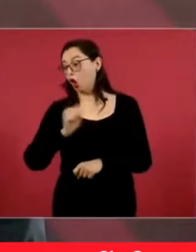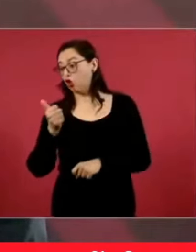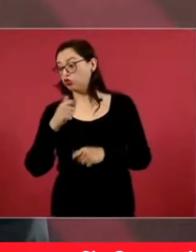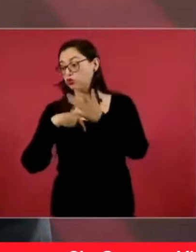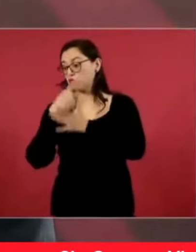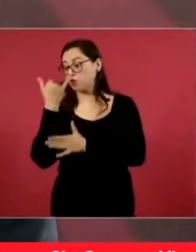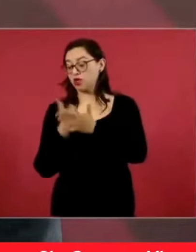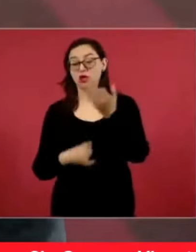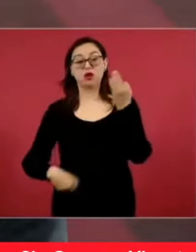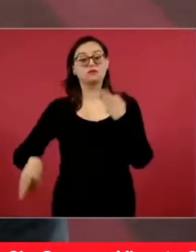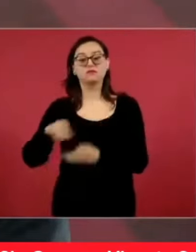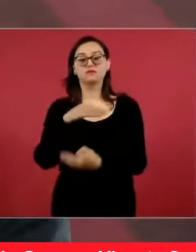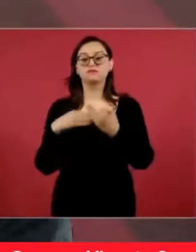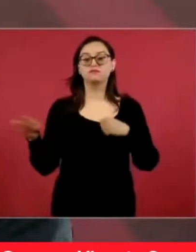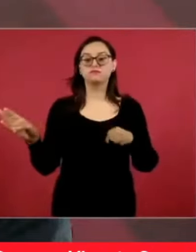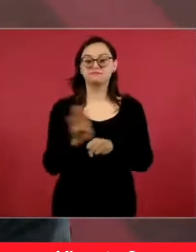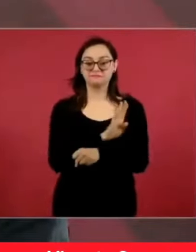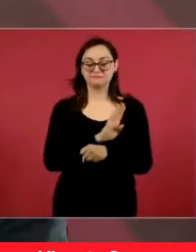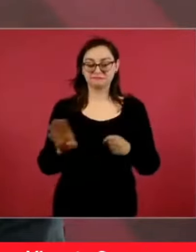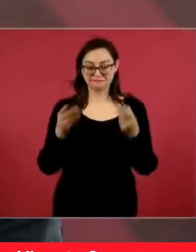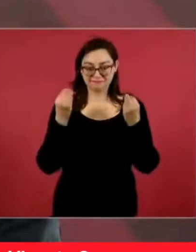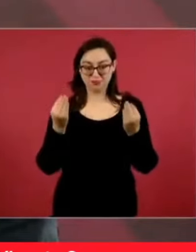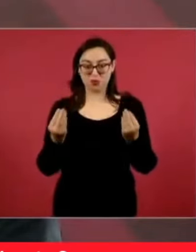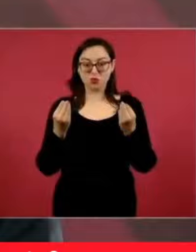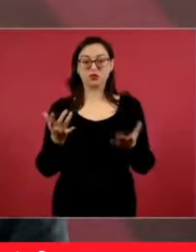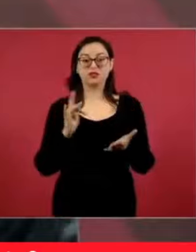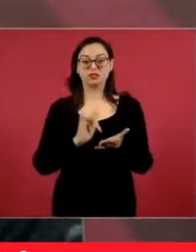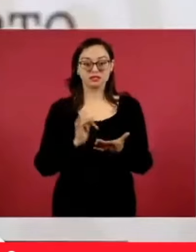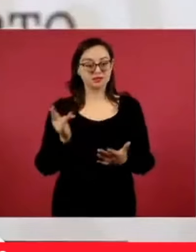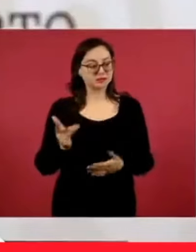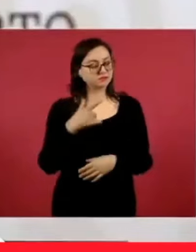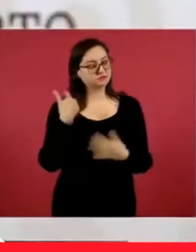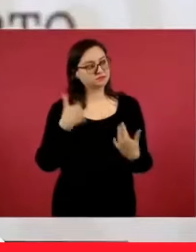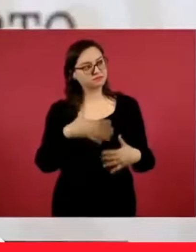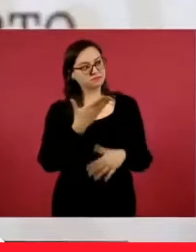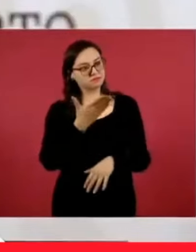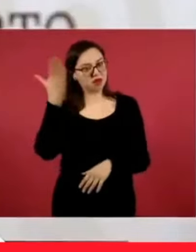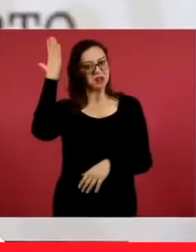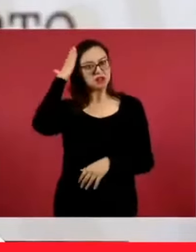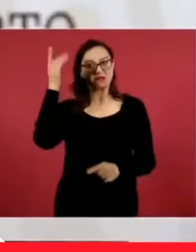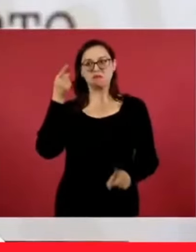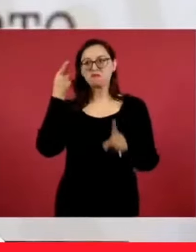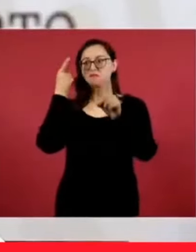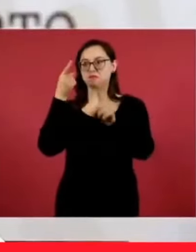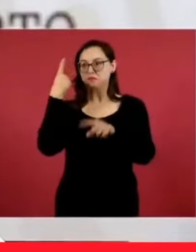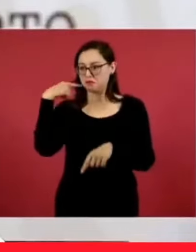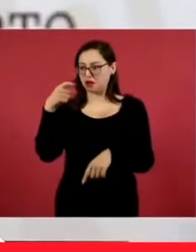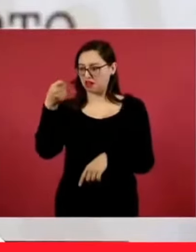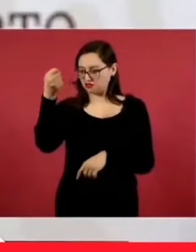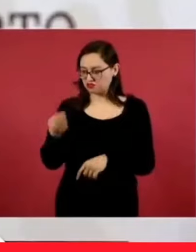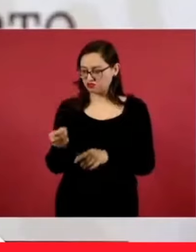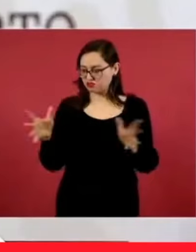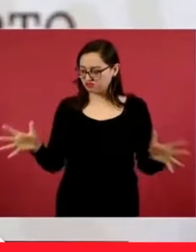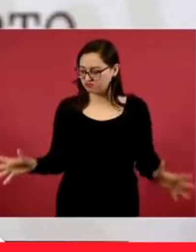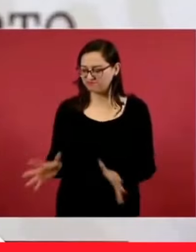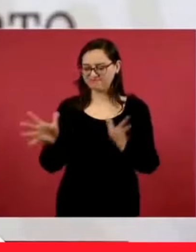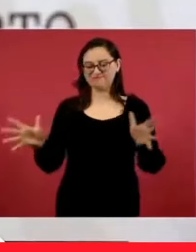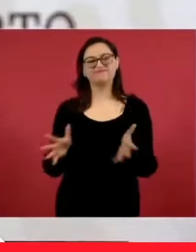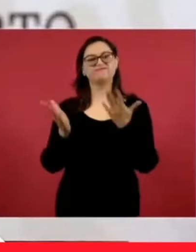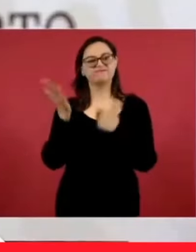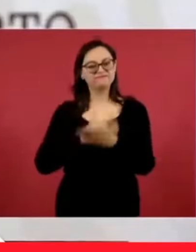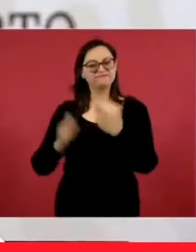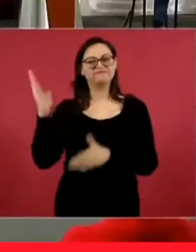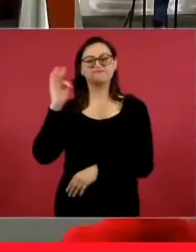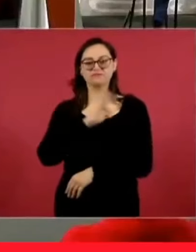ciudadanos. Muchas gracias, presidente, por su liderazgo y visión para detonar el potencial del sur-sureste de